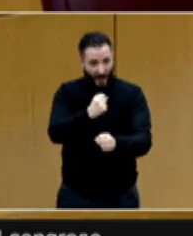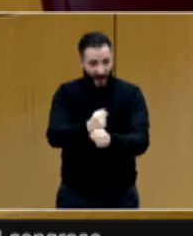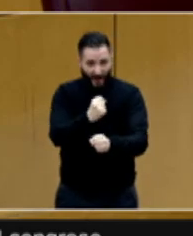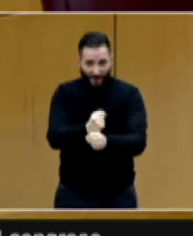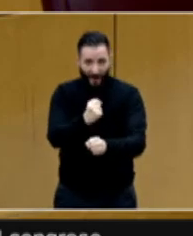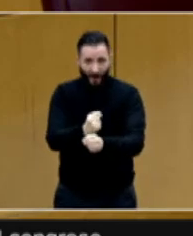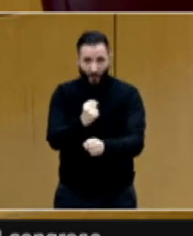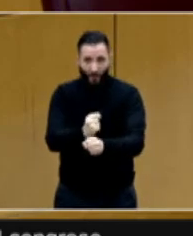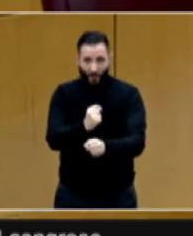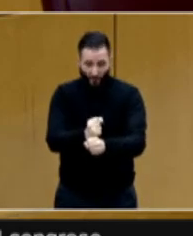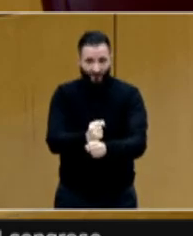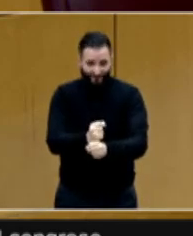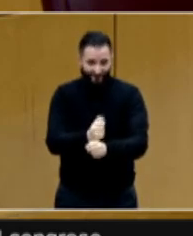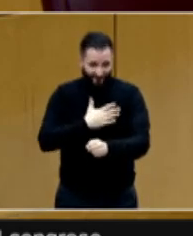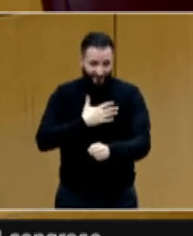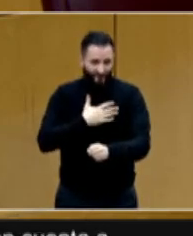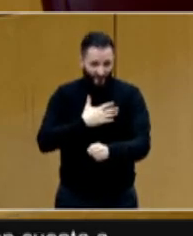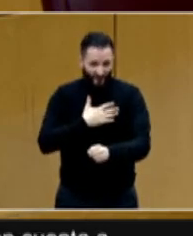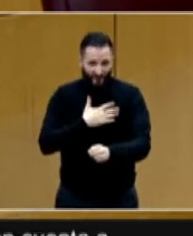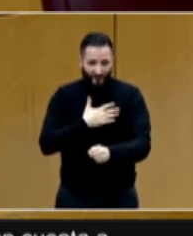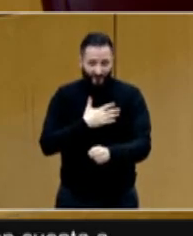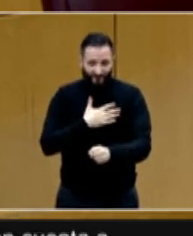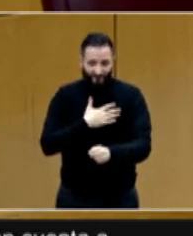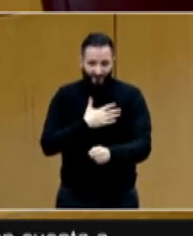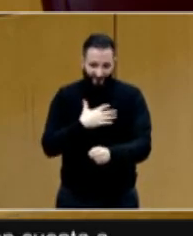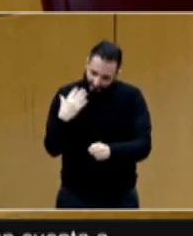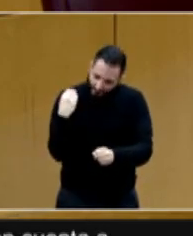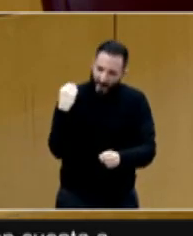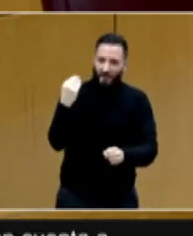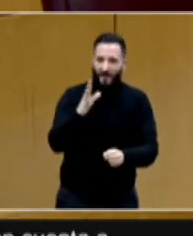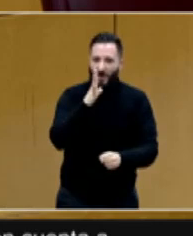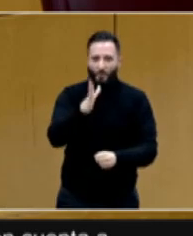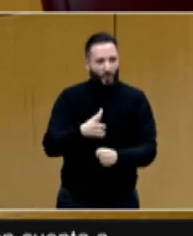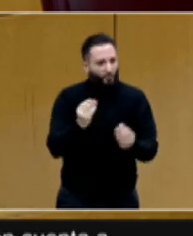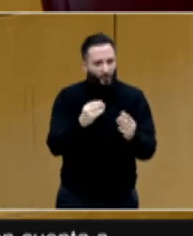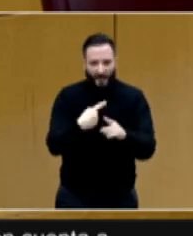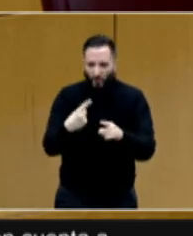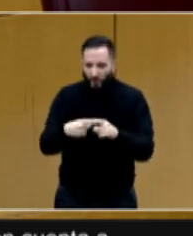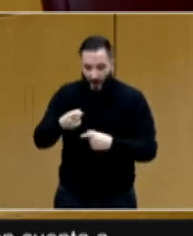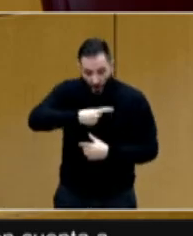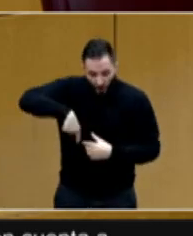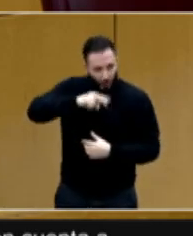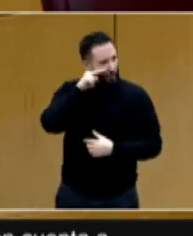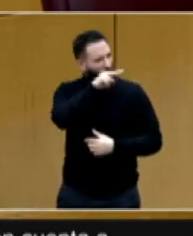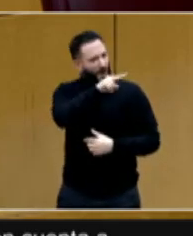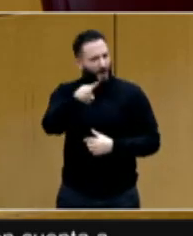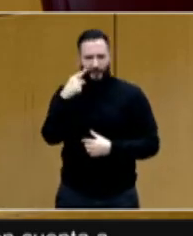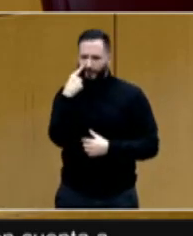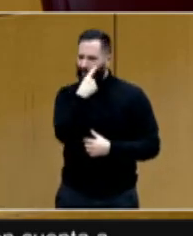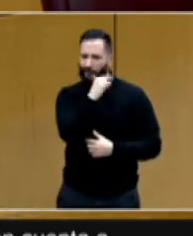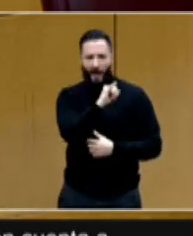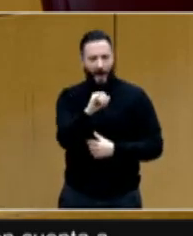laboral aquí hay muchas eh Porque hay muchas cosas que se ven que nosotros podemos ver Y sobre todo que